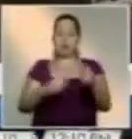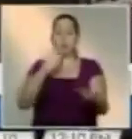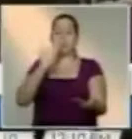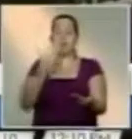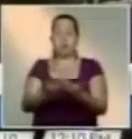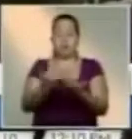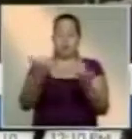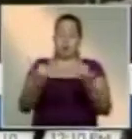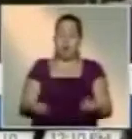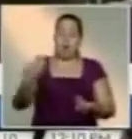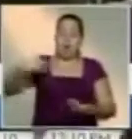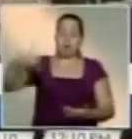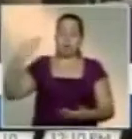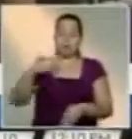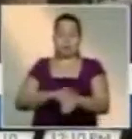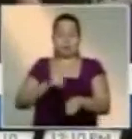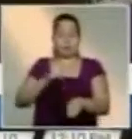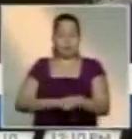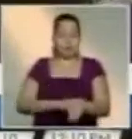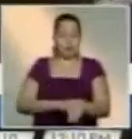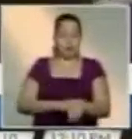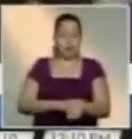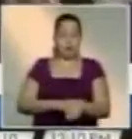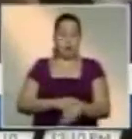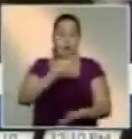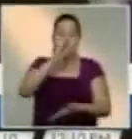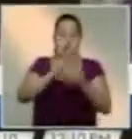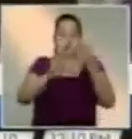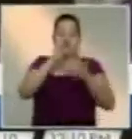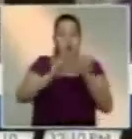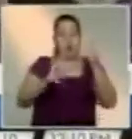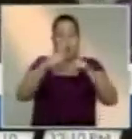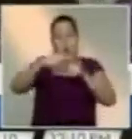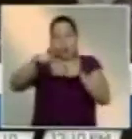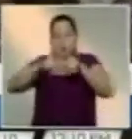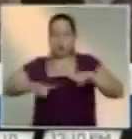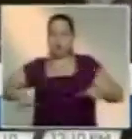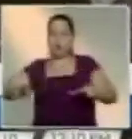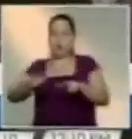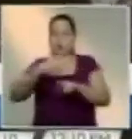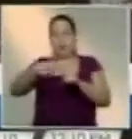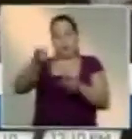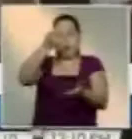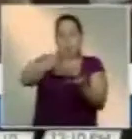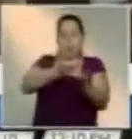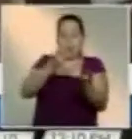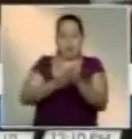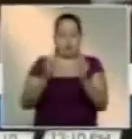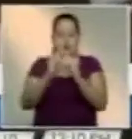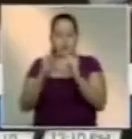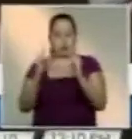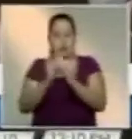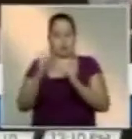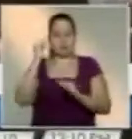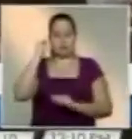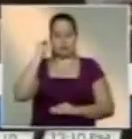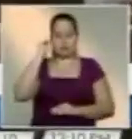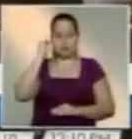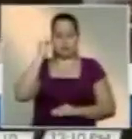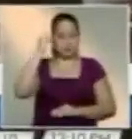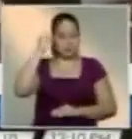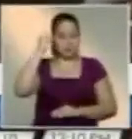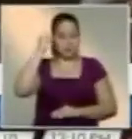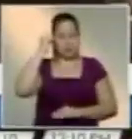pidiendo desde hace un tiempo para acá, del desalojo, pero por supuesto indemnización, porque esas personas que están allí